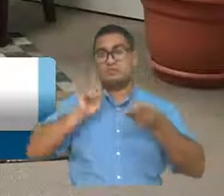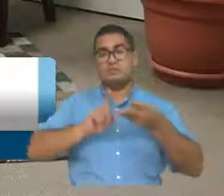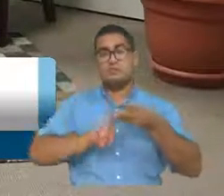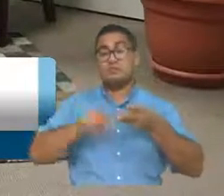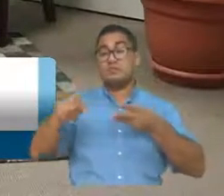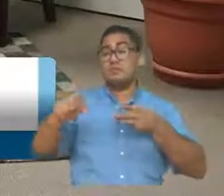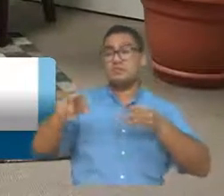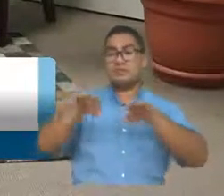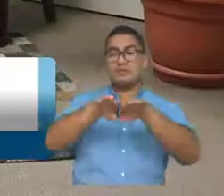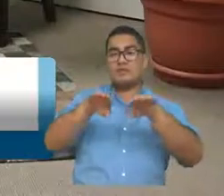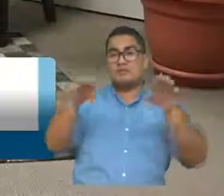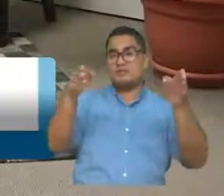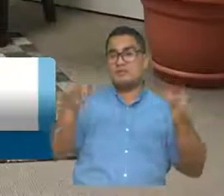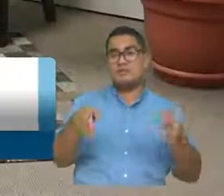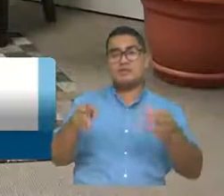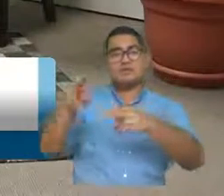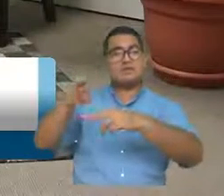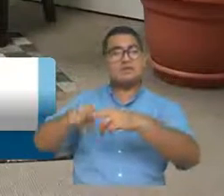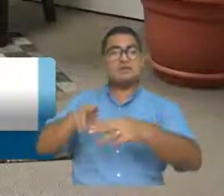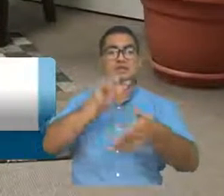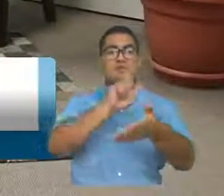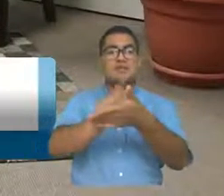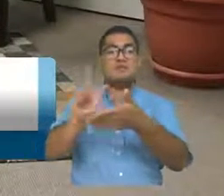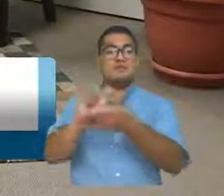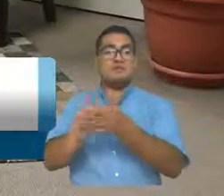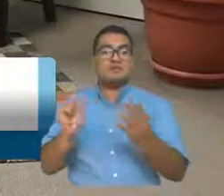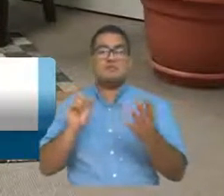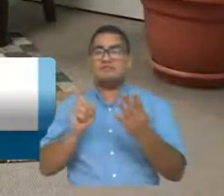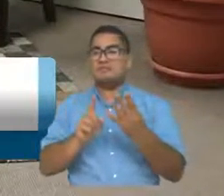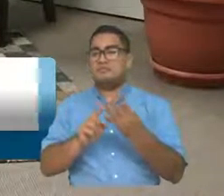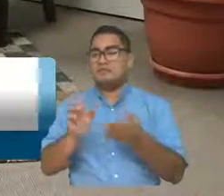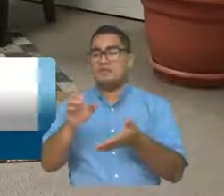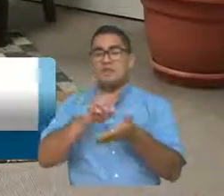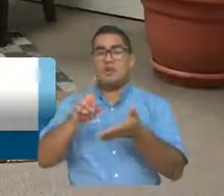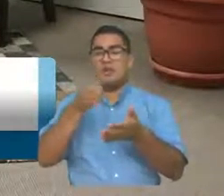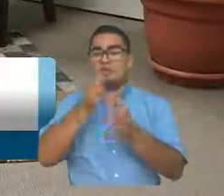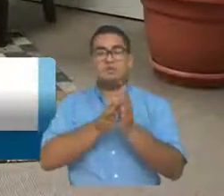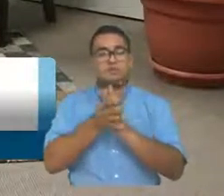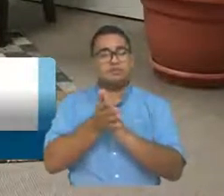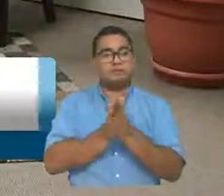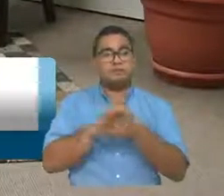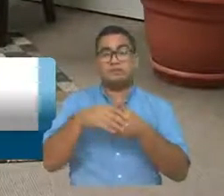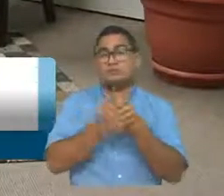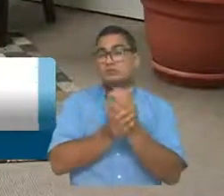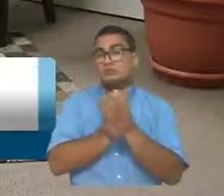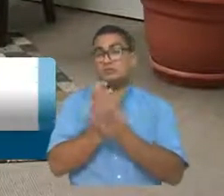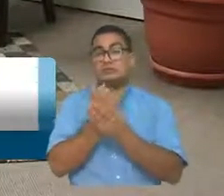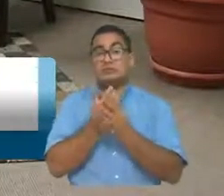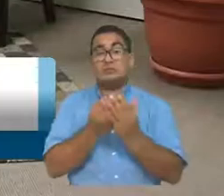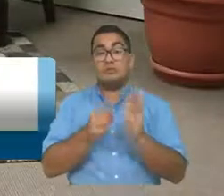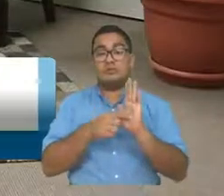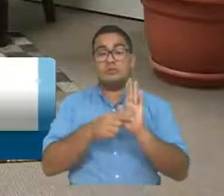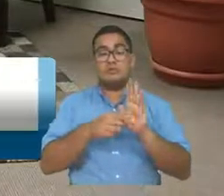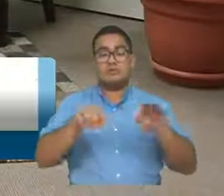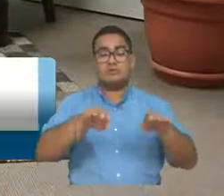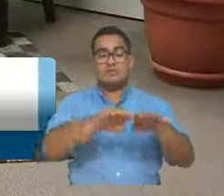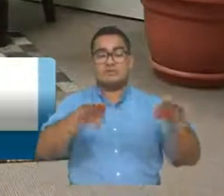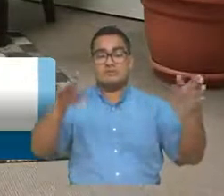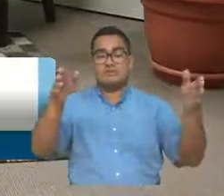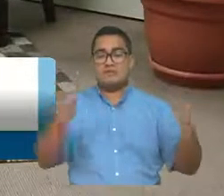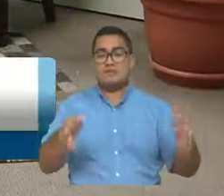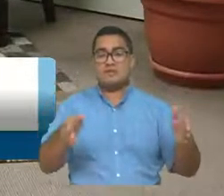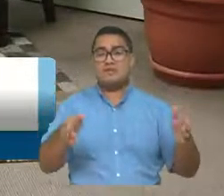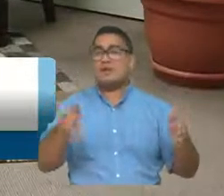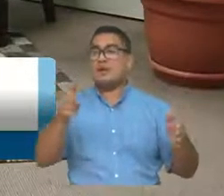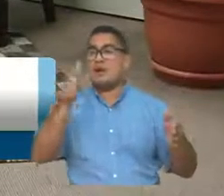Antes de eso, pues vos tenés que tomar tus medidas de prevención, utilizar tu cubreboca, tu protector facial, cualquier